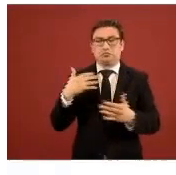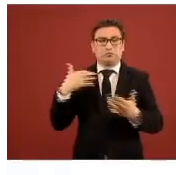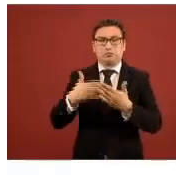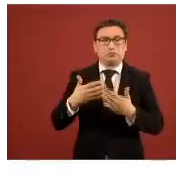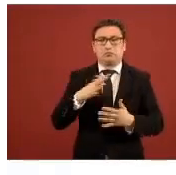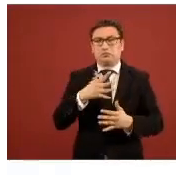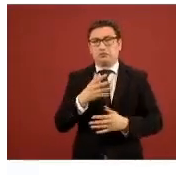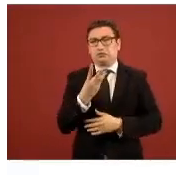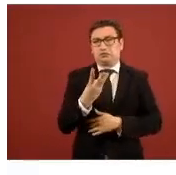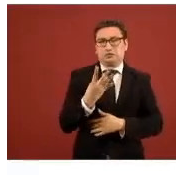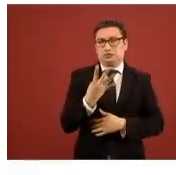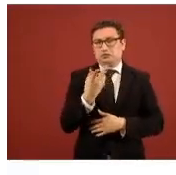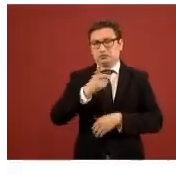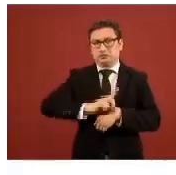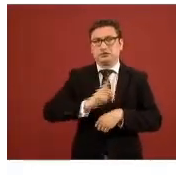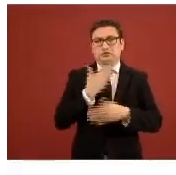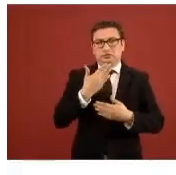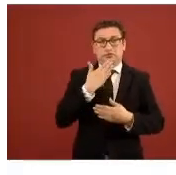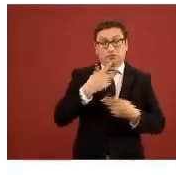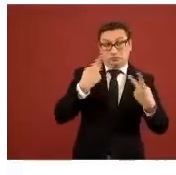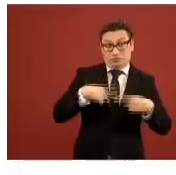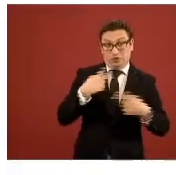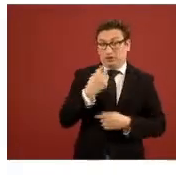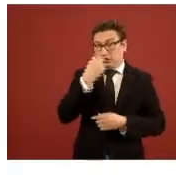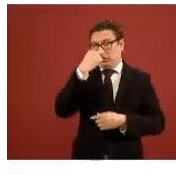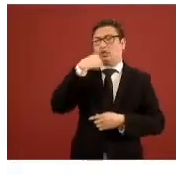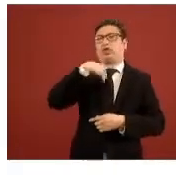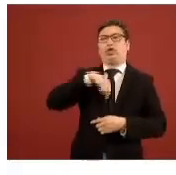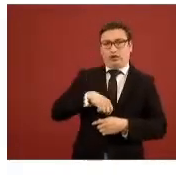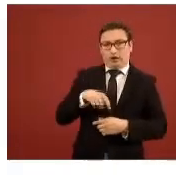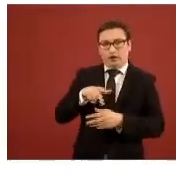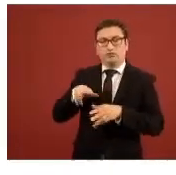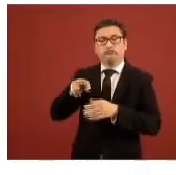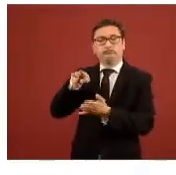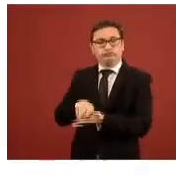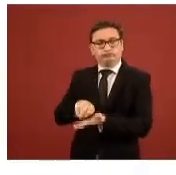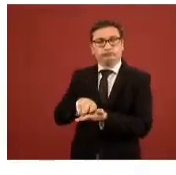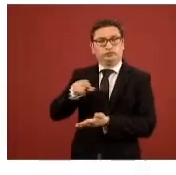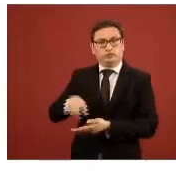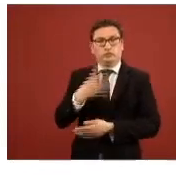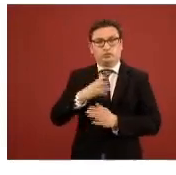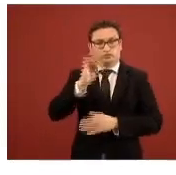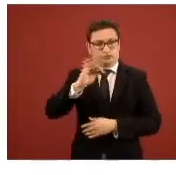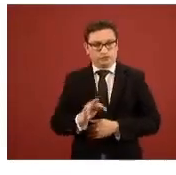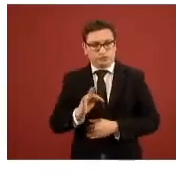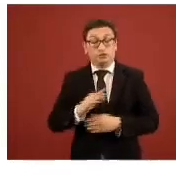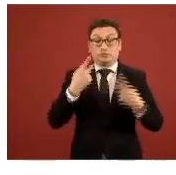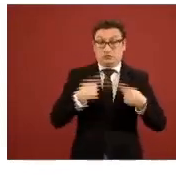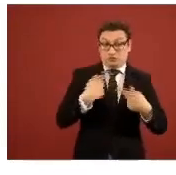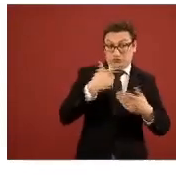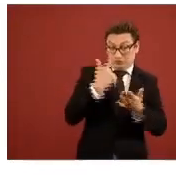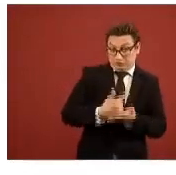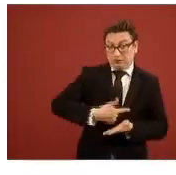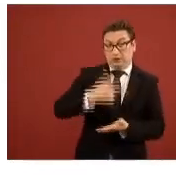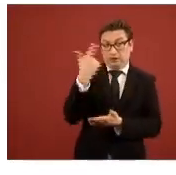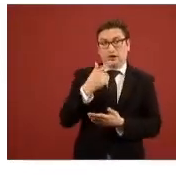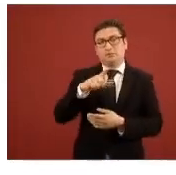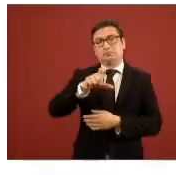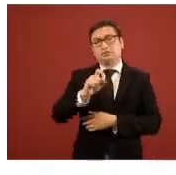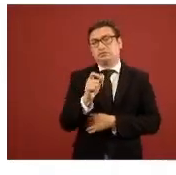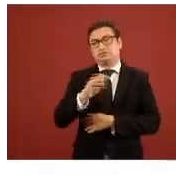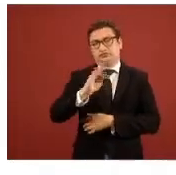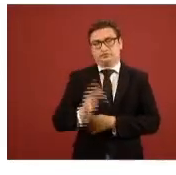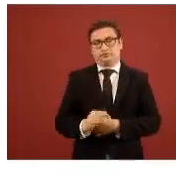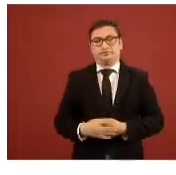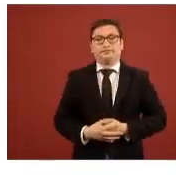4 días, estando los casos intubados alrededor de un 4% y los casos graves alrededor de un